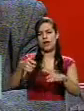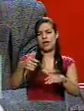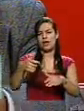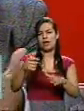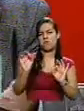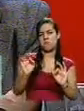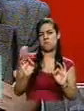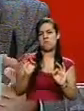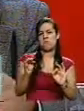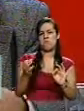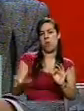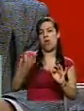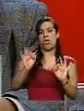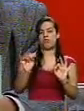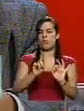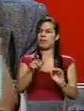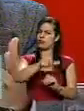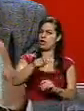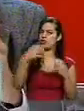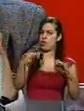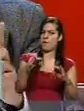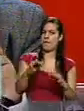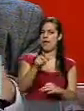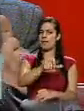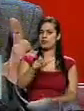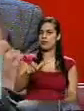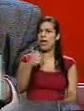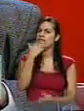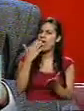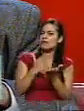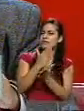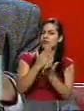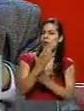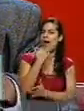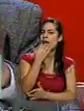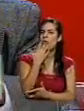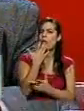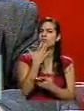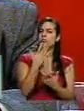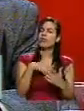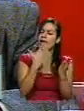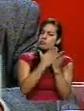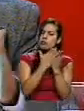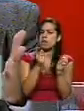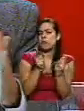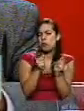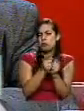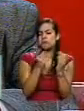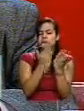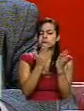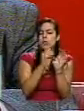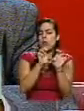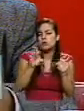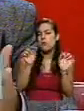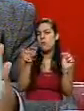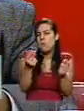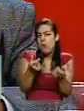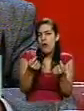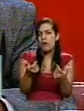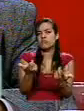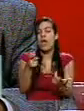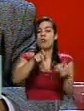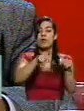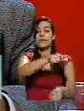y esa gente, bueno, tenían acceso en cierto modo a una educación restringida, pero esa gente, había pardos que